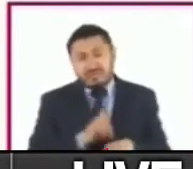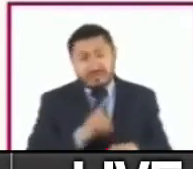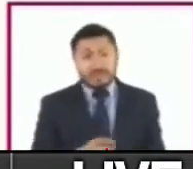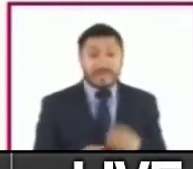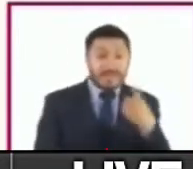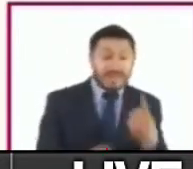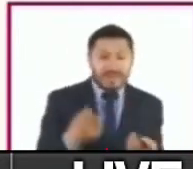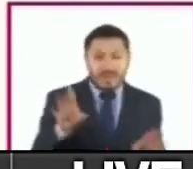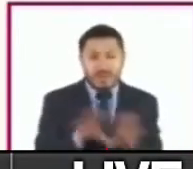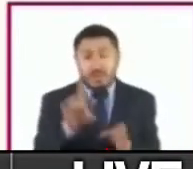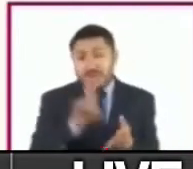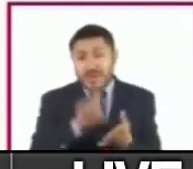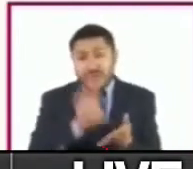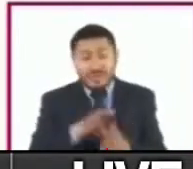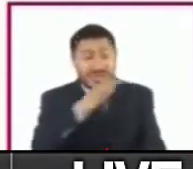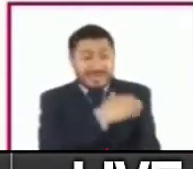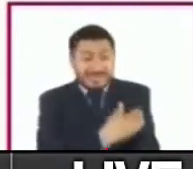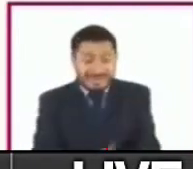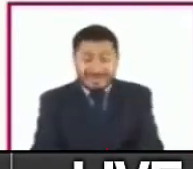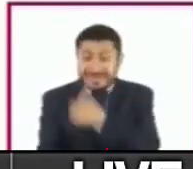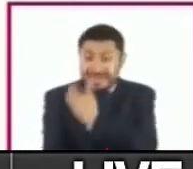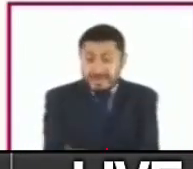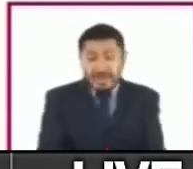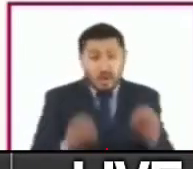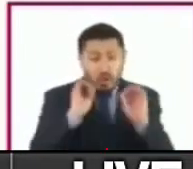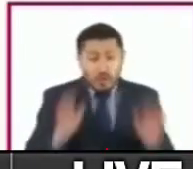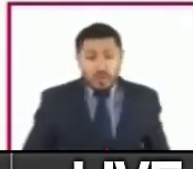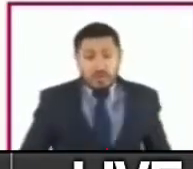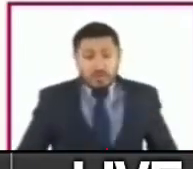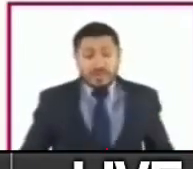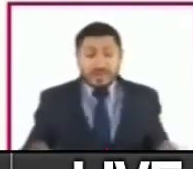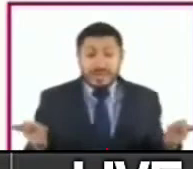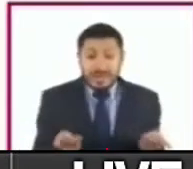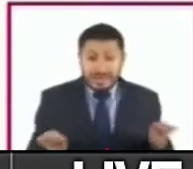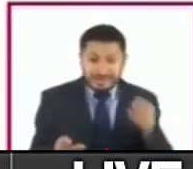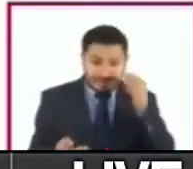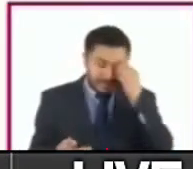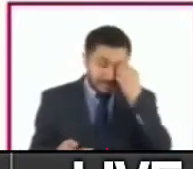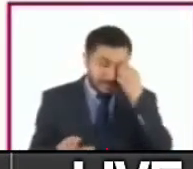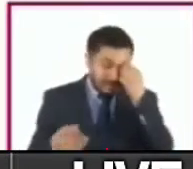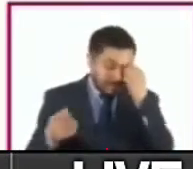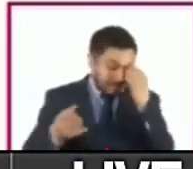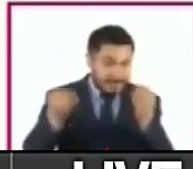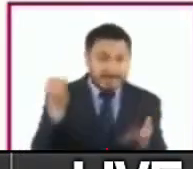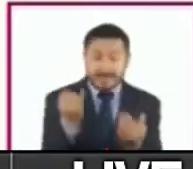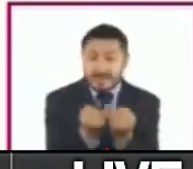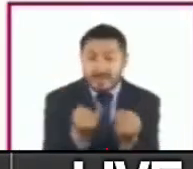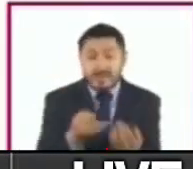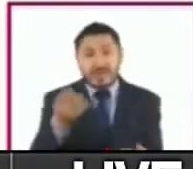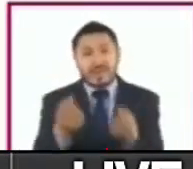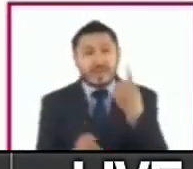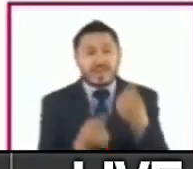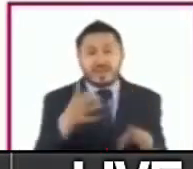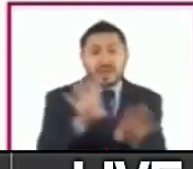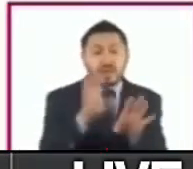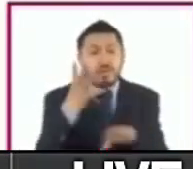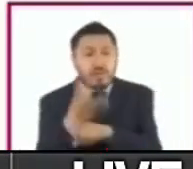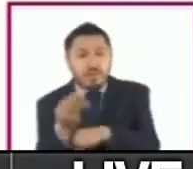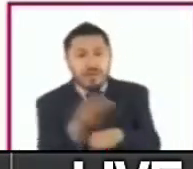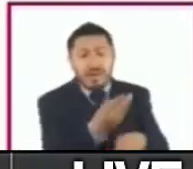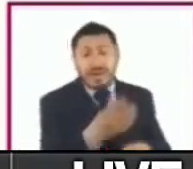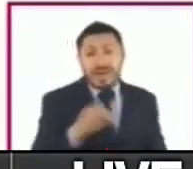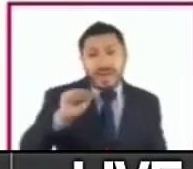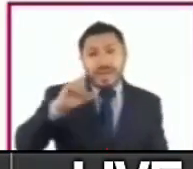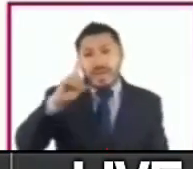medida en brazos y piernas. Incluso hay adaptaciones para que las personas que tienen poca o nula